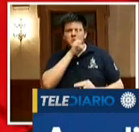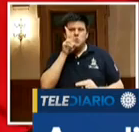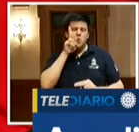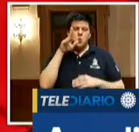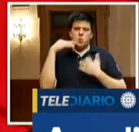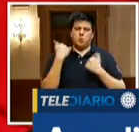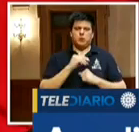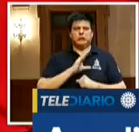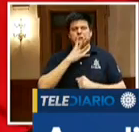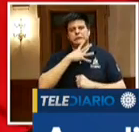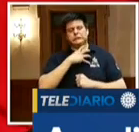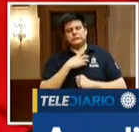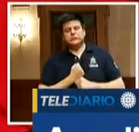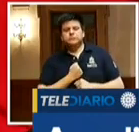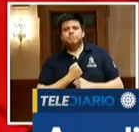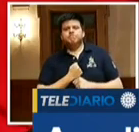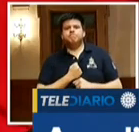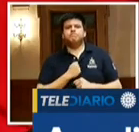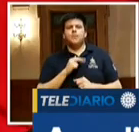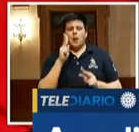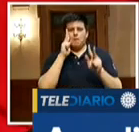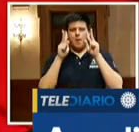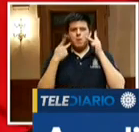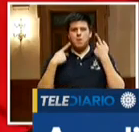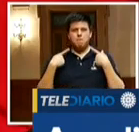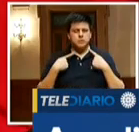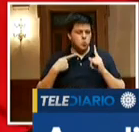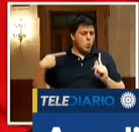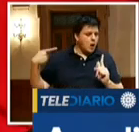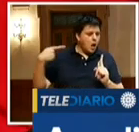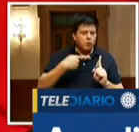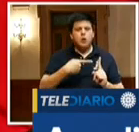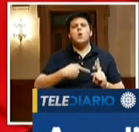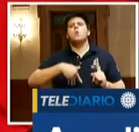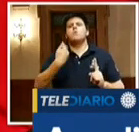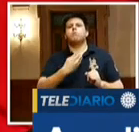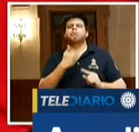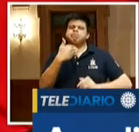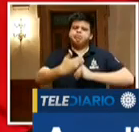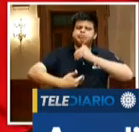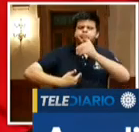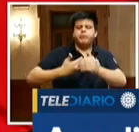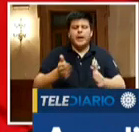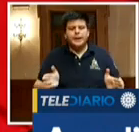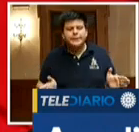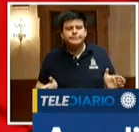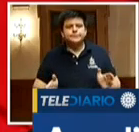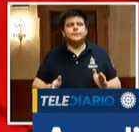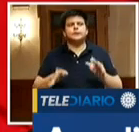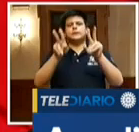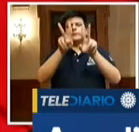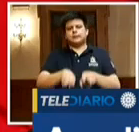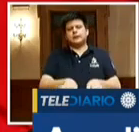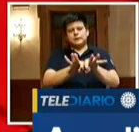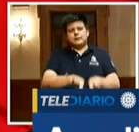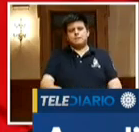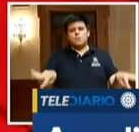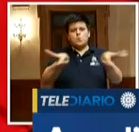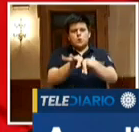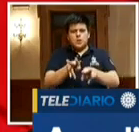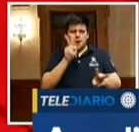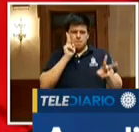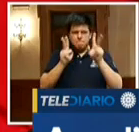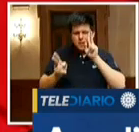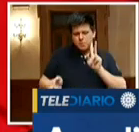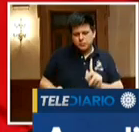alentadoras el poder sacar adelante a una persona es muy importante pero obviamente